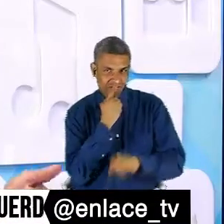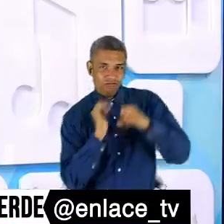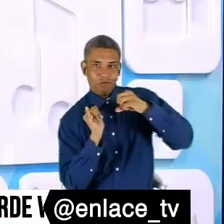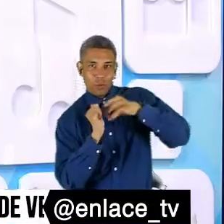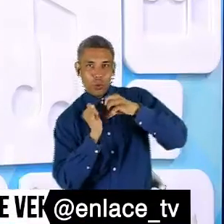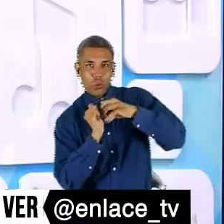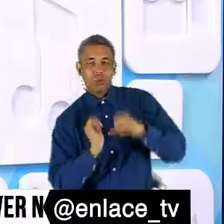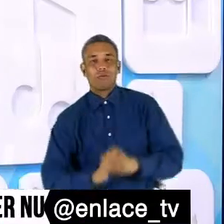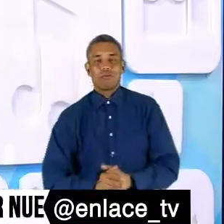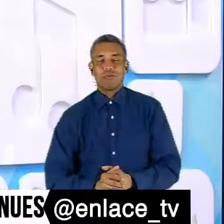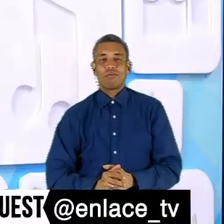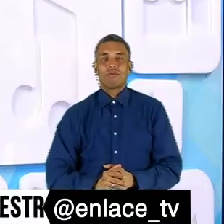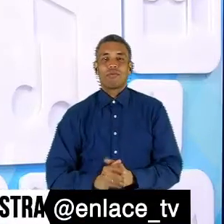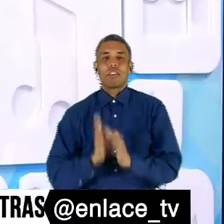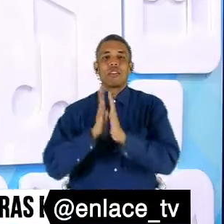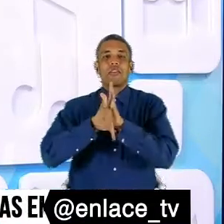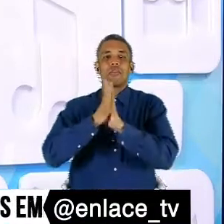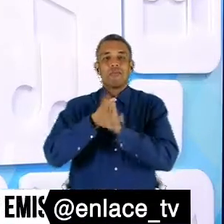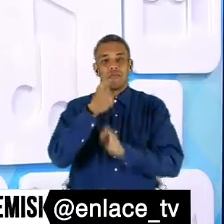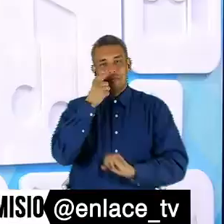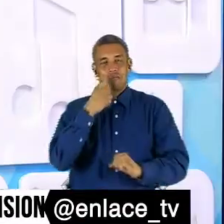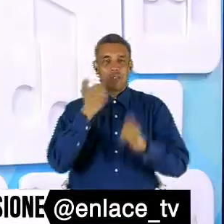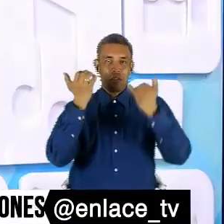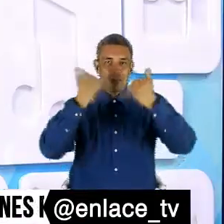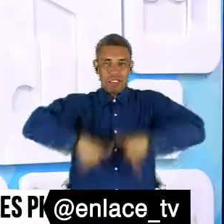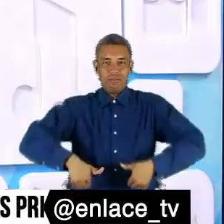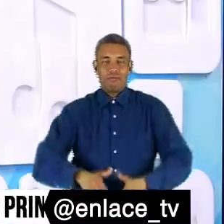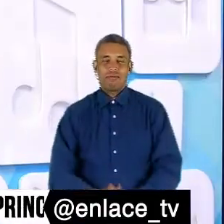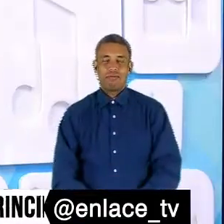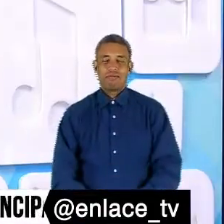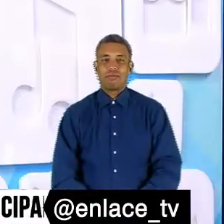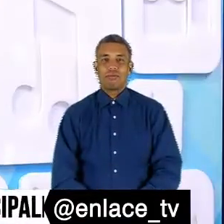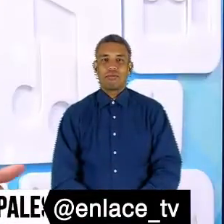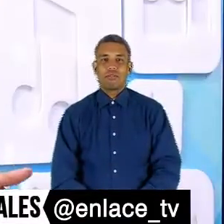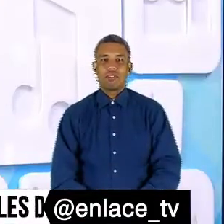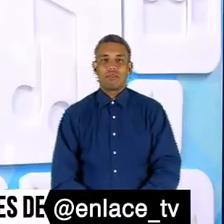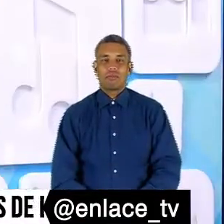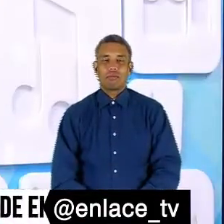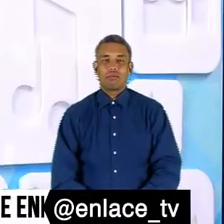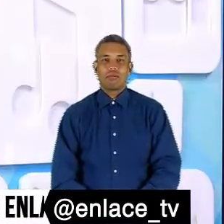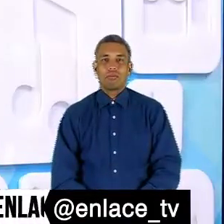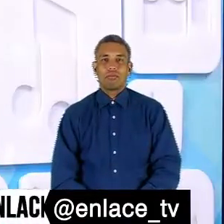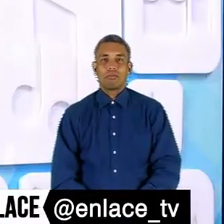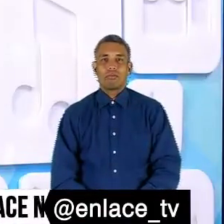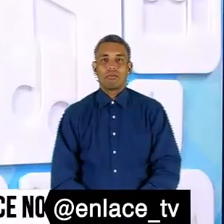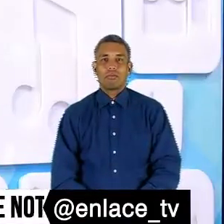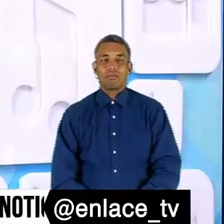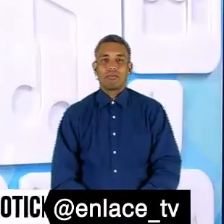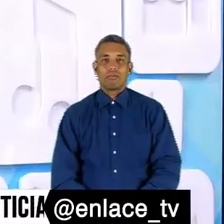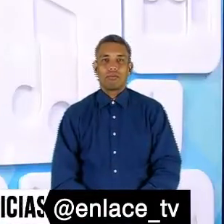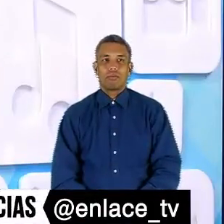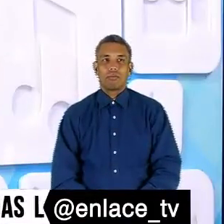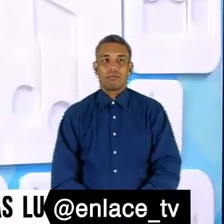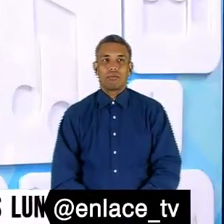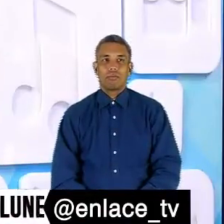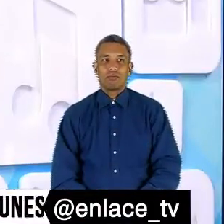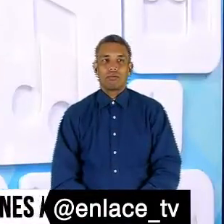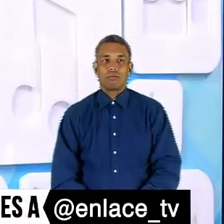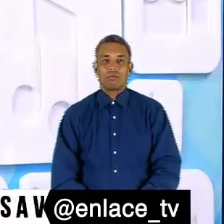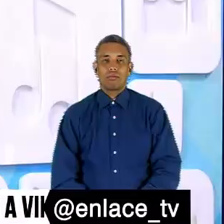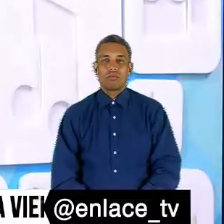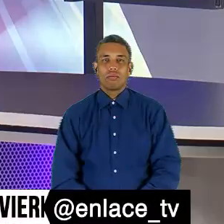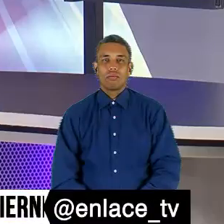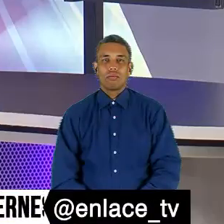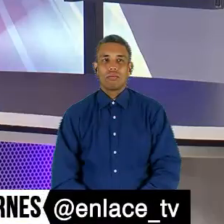Y hasta acá la información de cultura y entretenimiento. Recuerden, barranqueños, ustedes quedan en la mira. Que pasen feliz noche. Yo me despido como siempre. Chao,